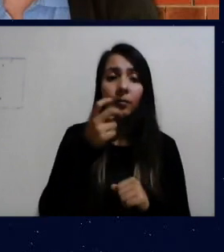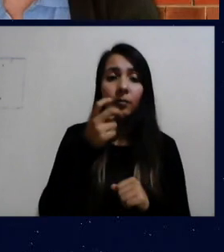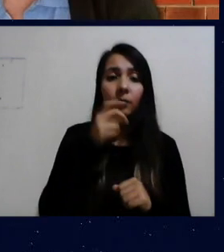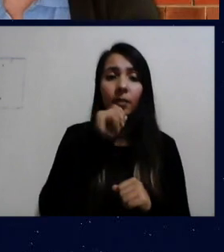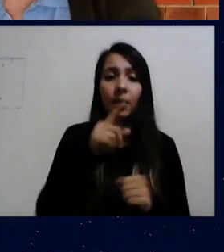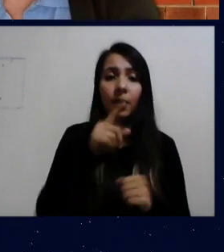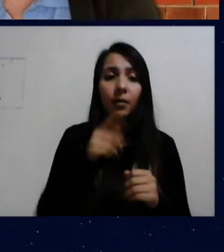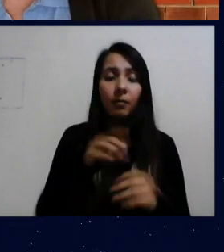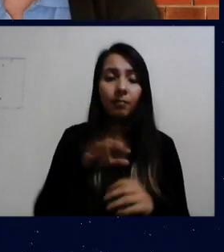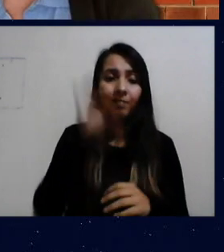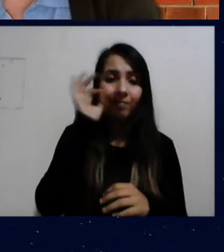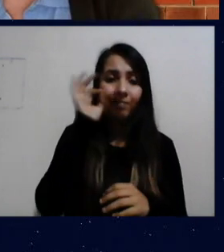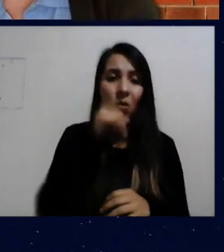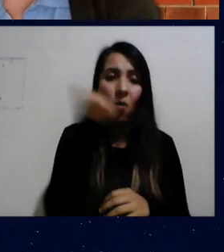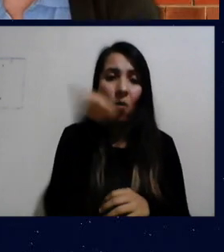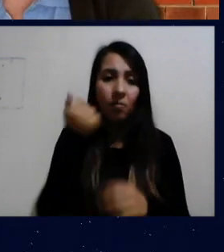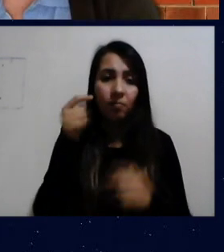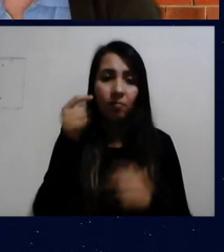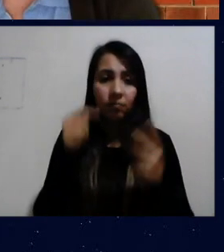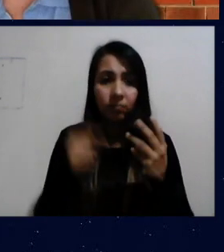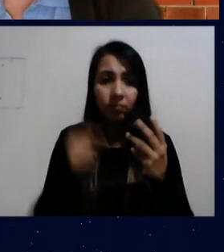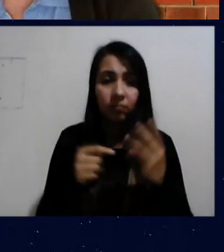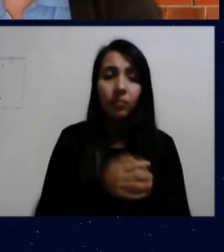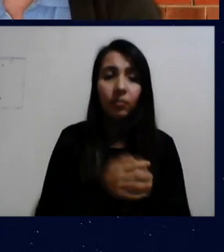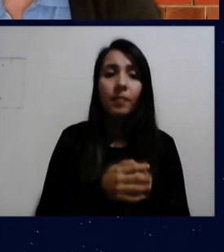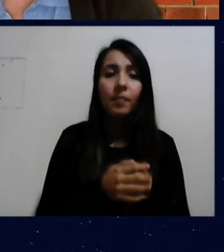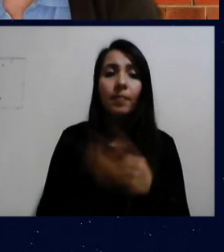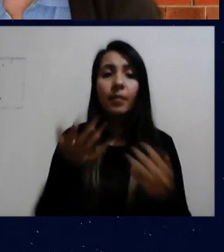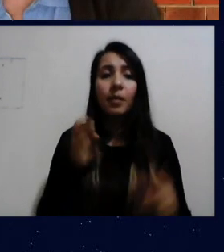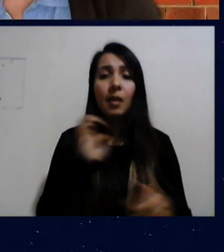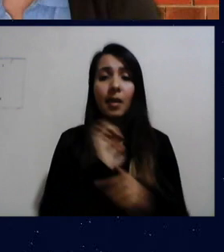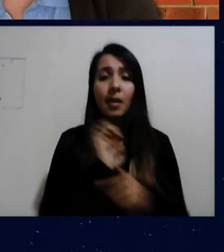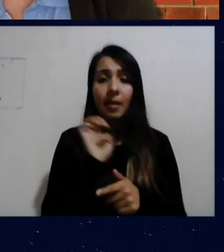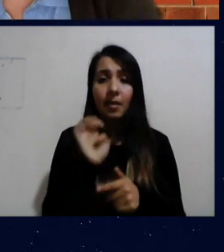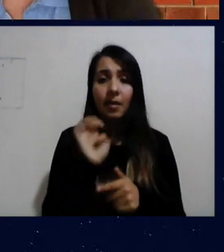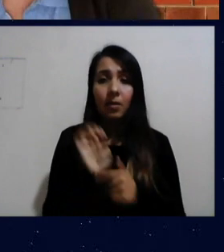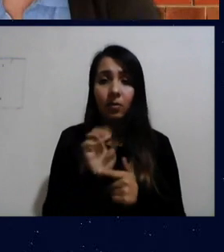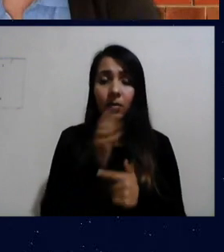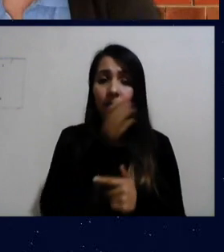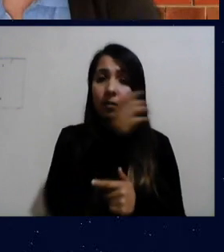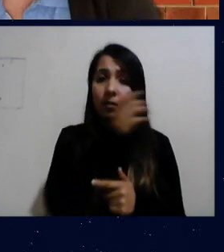Entonces, el tema está en que